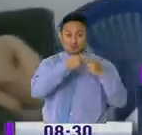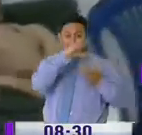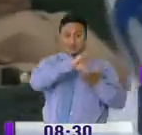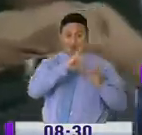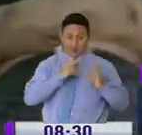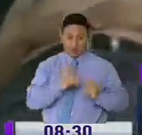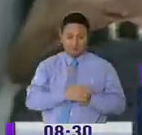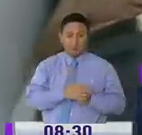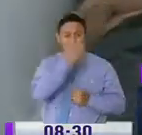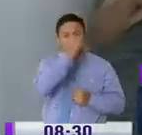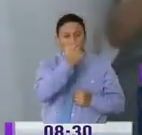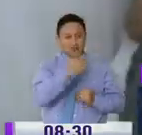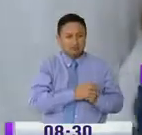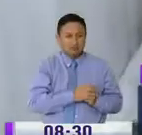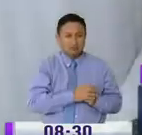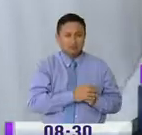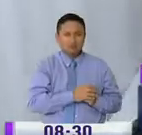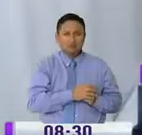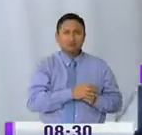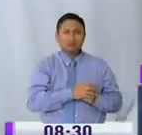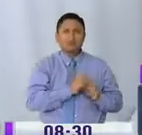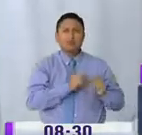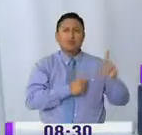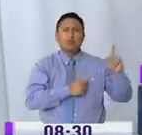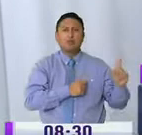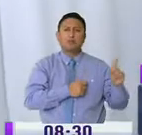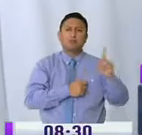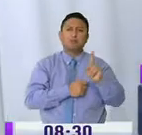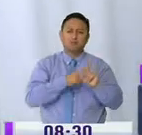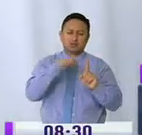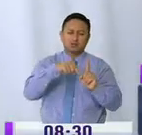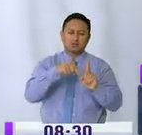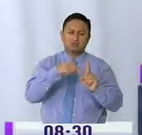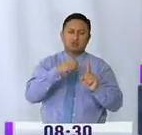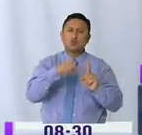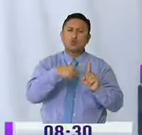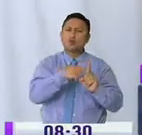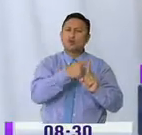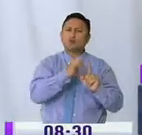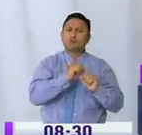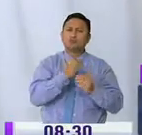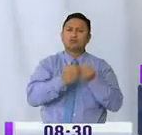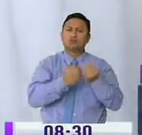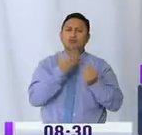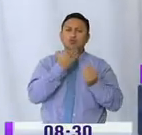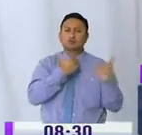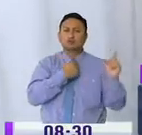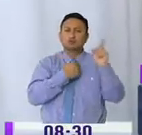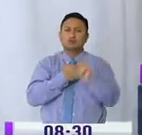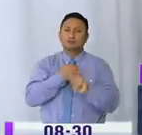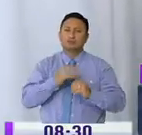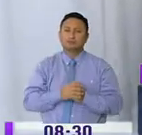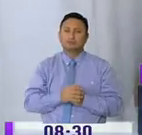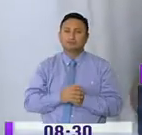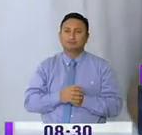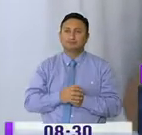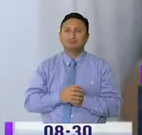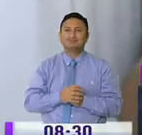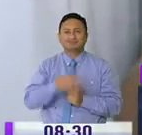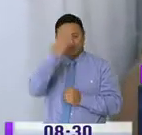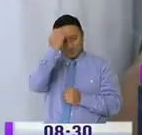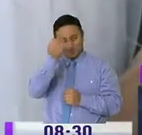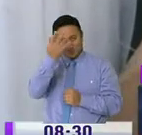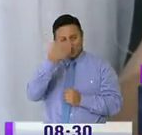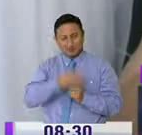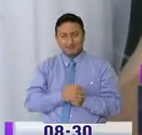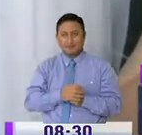días. ¿Cuándo la persona puede ser parte de esta técnica y cómo puede hacer aquí en el centro de salud? Muy buenos días. Bueno, en